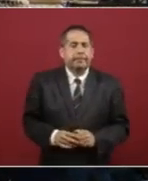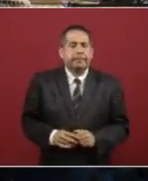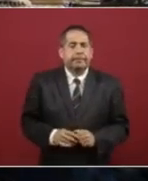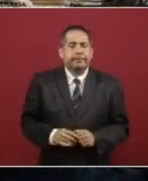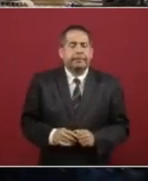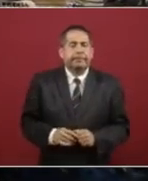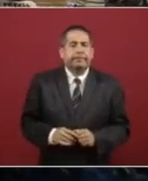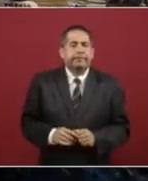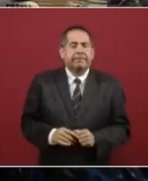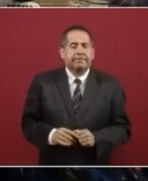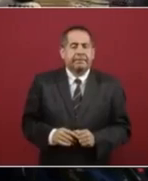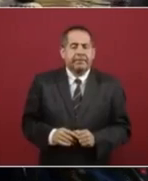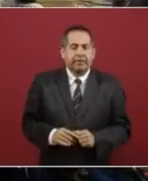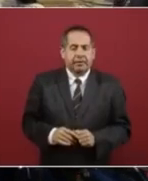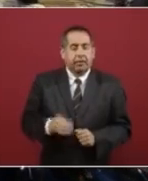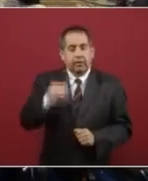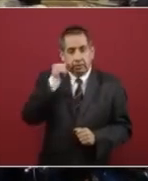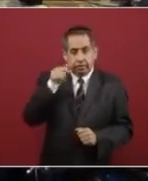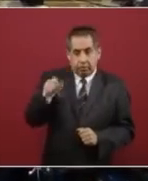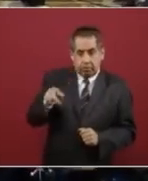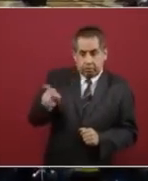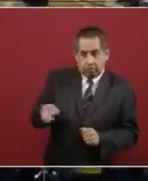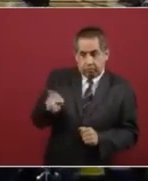Ayer ese pueblo